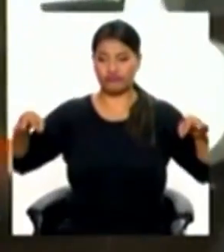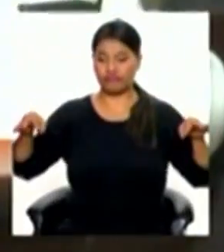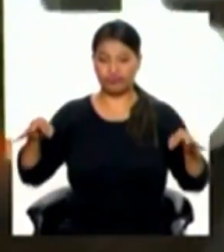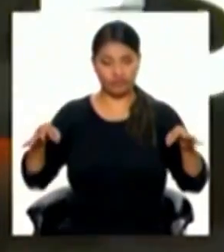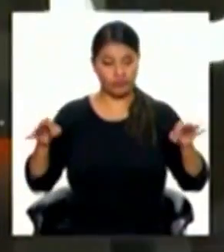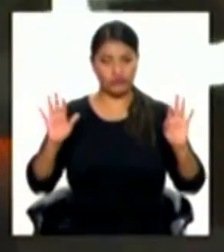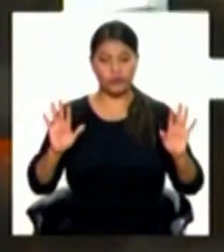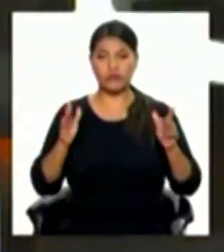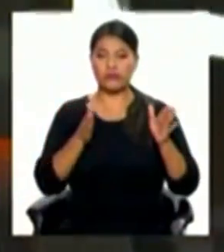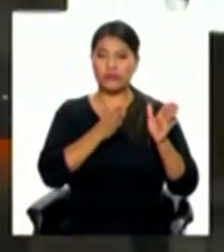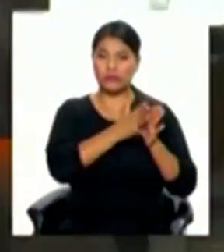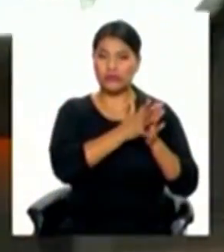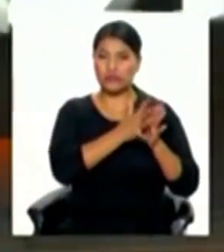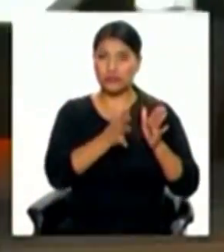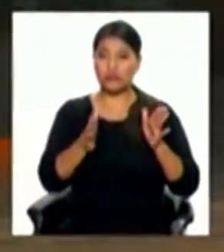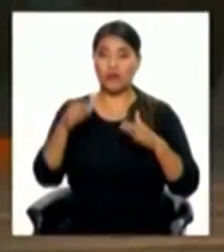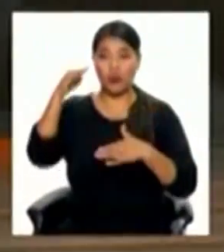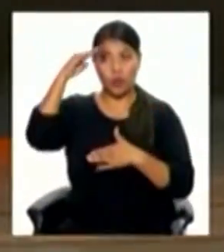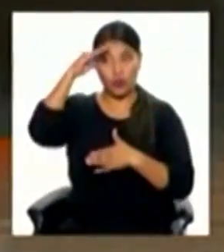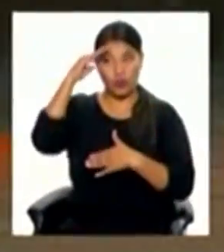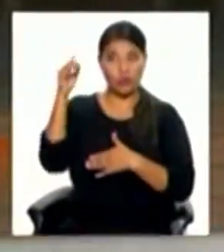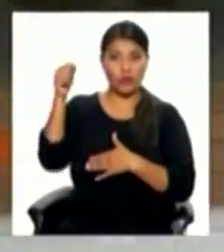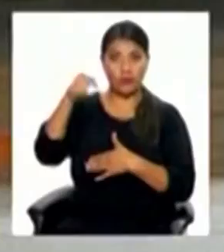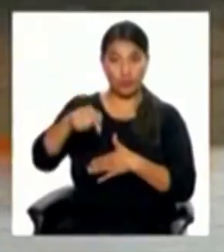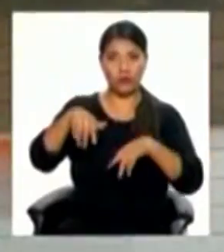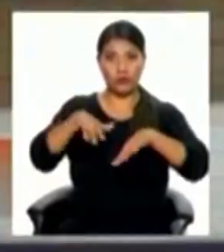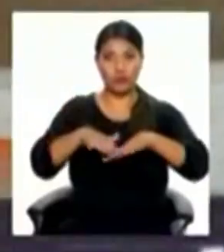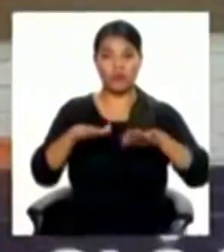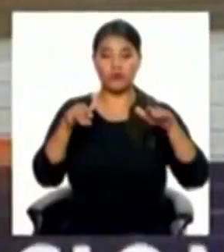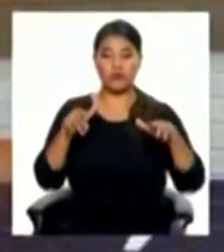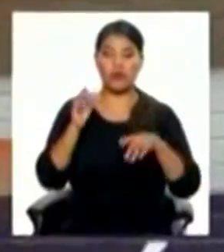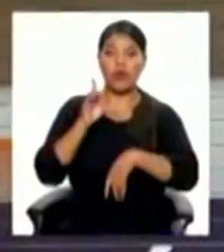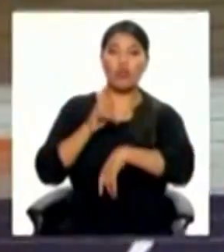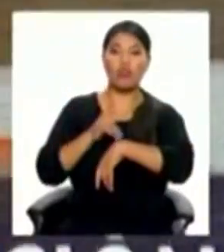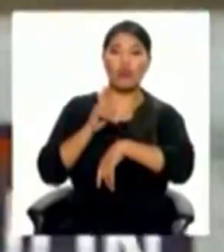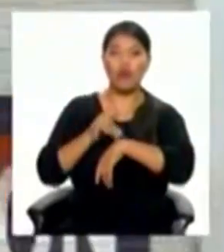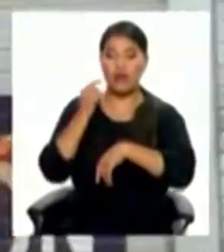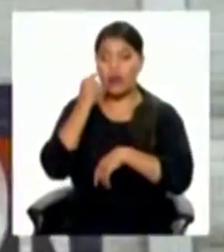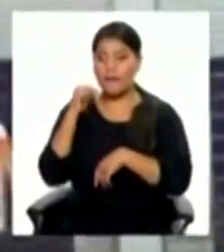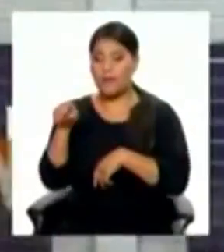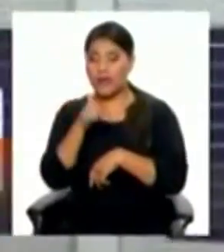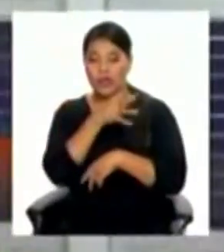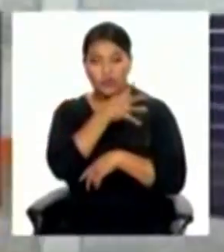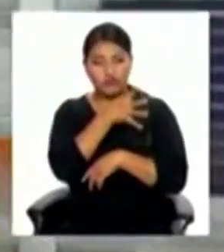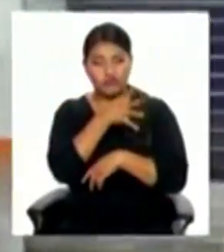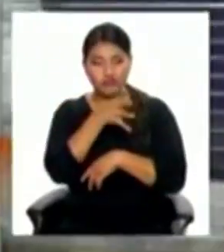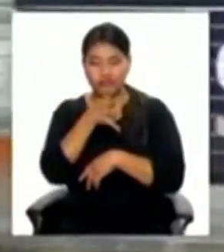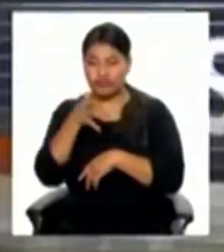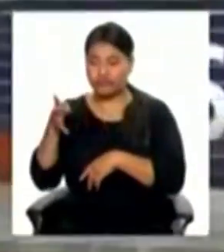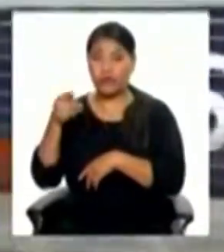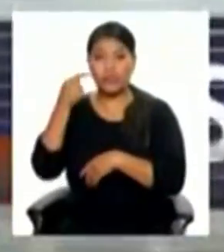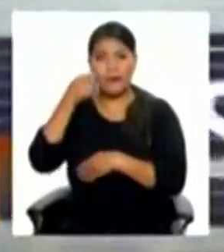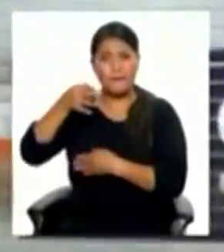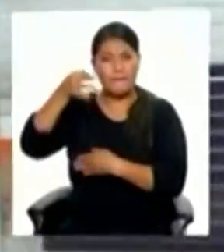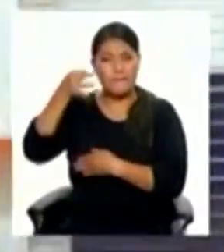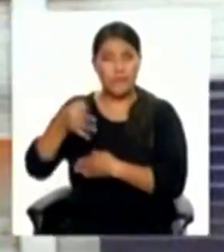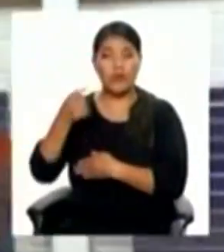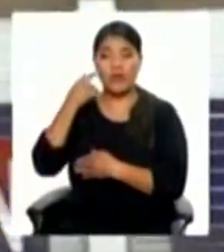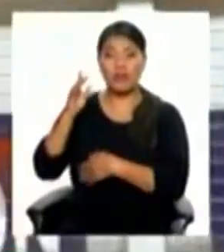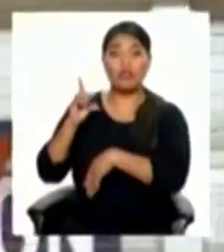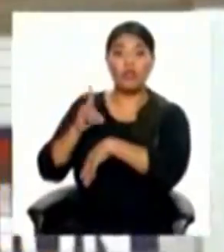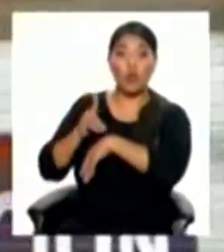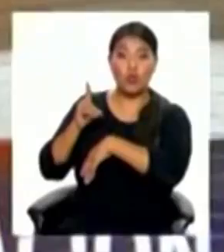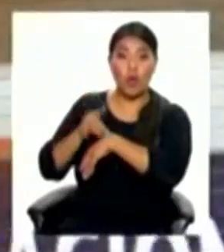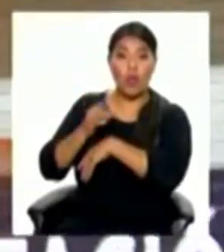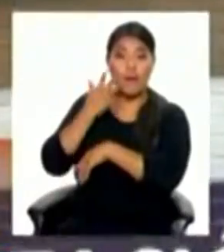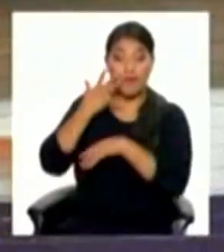la Policía Nacional, específicamente los peritos de criminalística y también el médico legista,